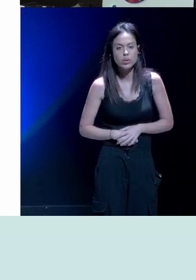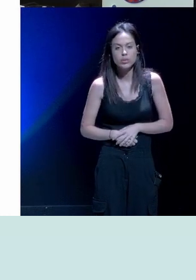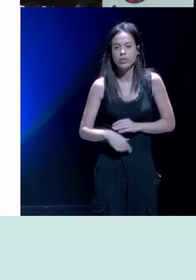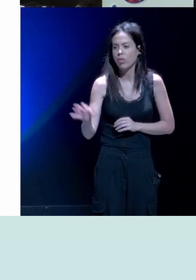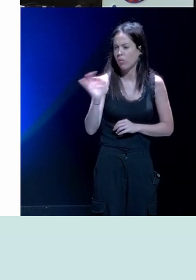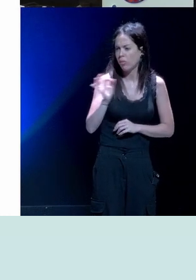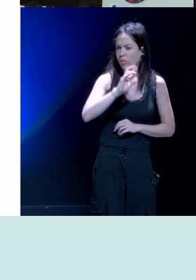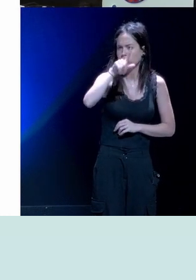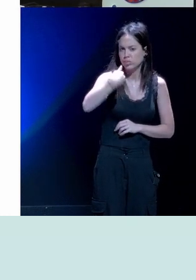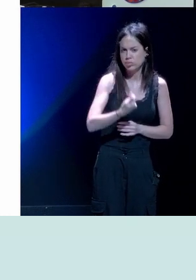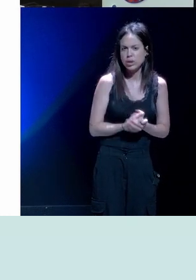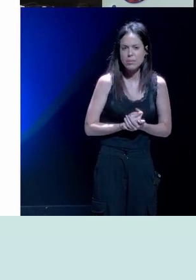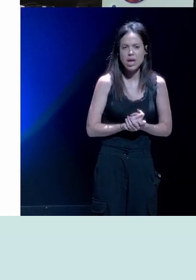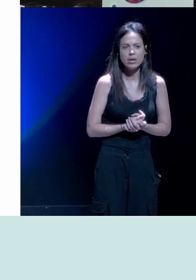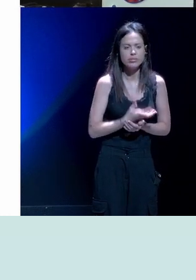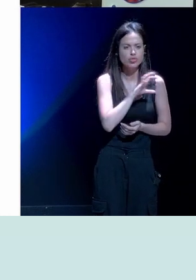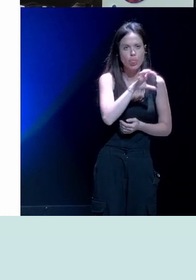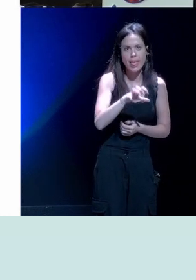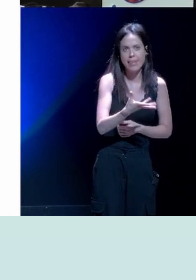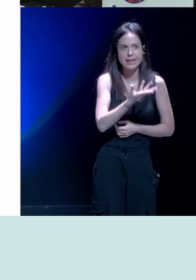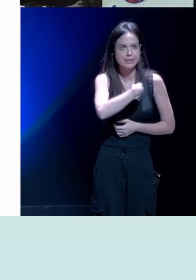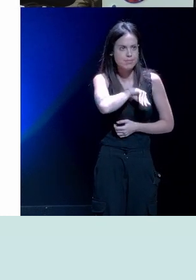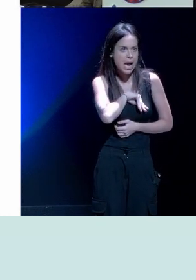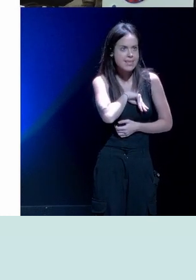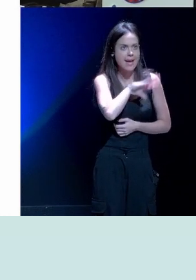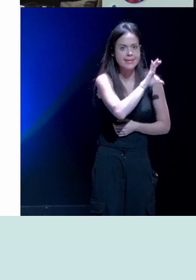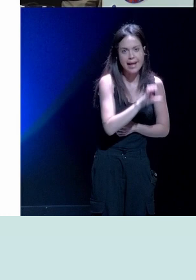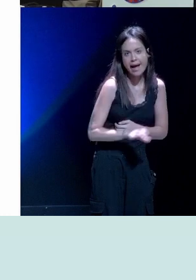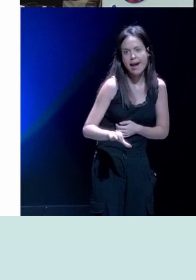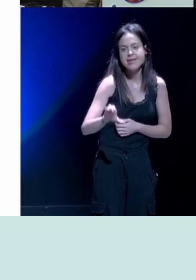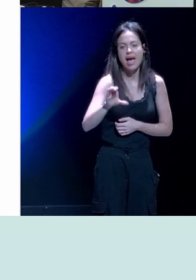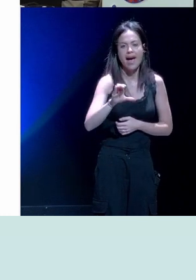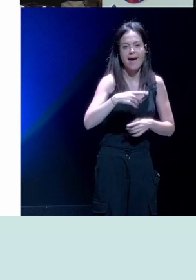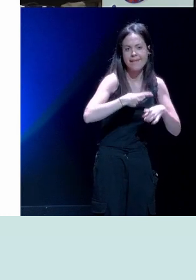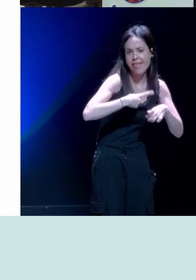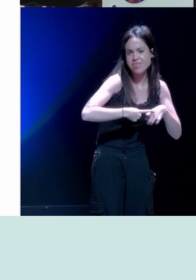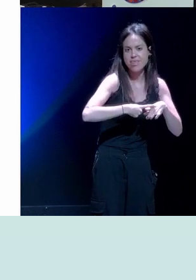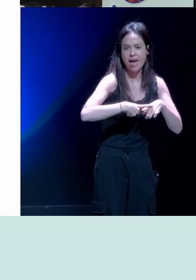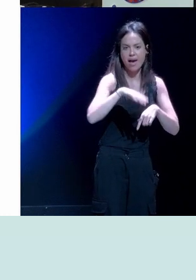las sociedades del Mediterráneo como España, Italia, Grecia, Portugal.